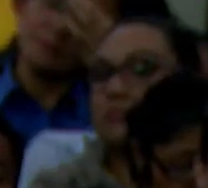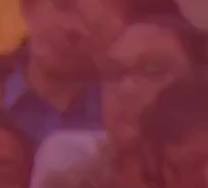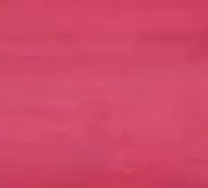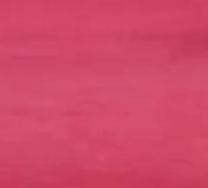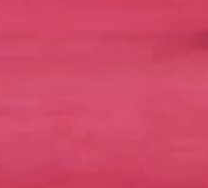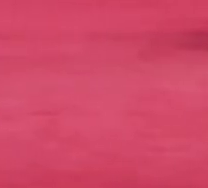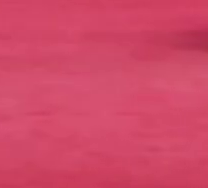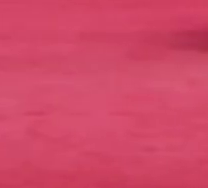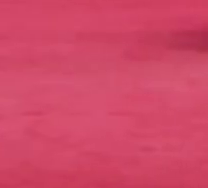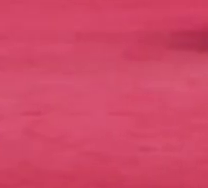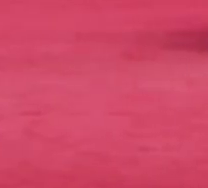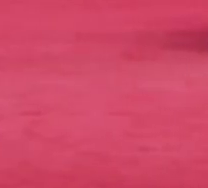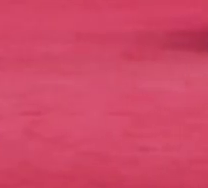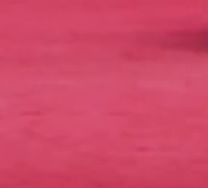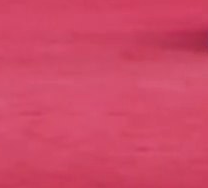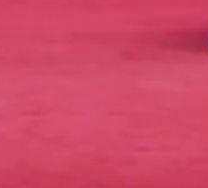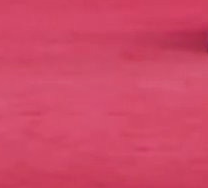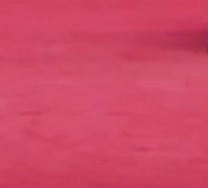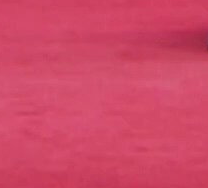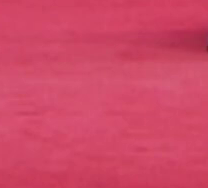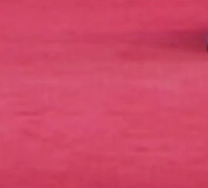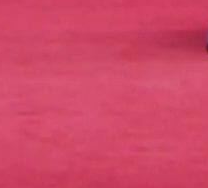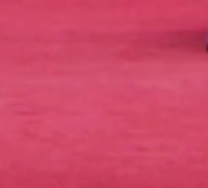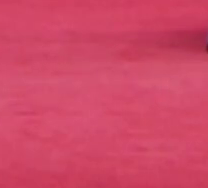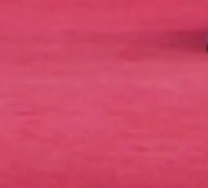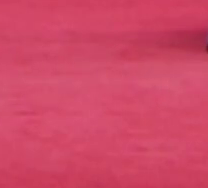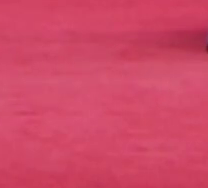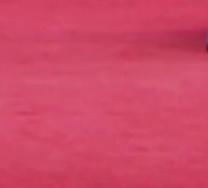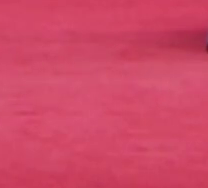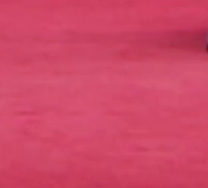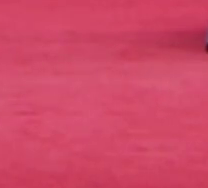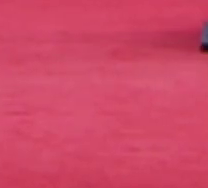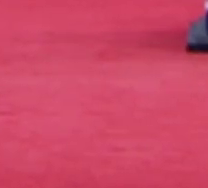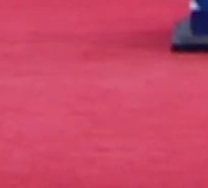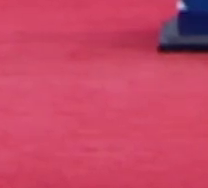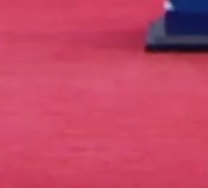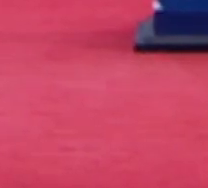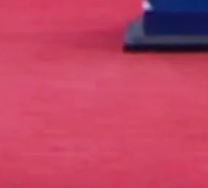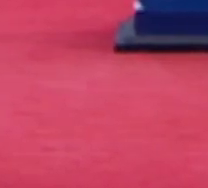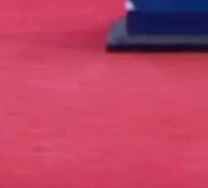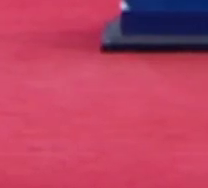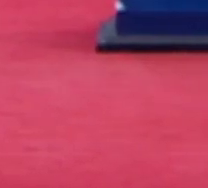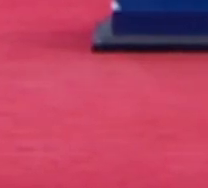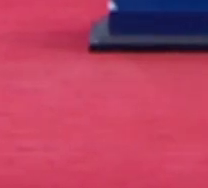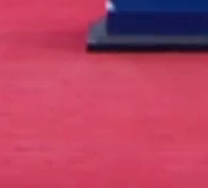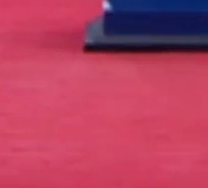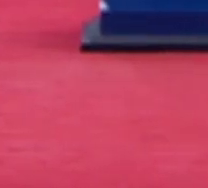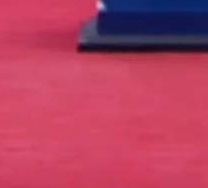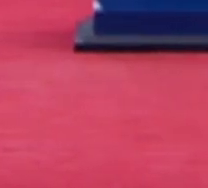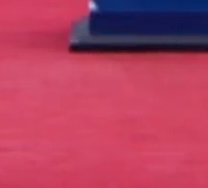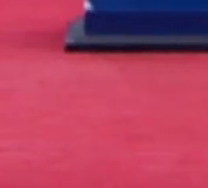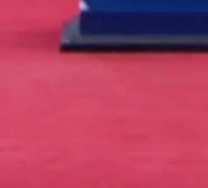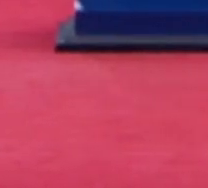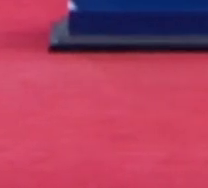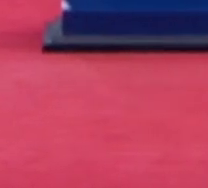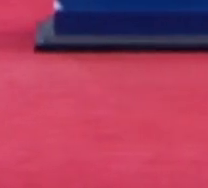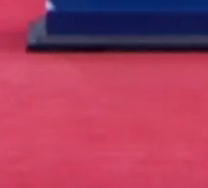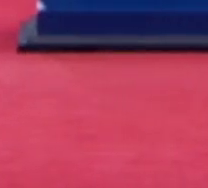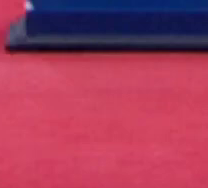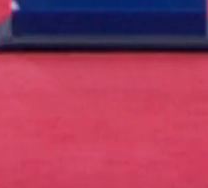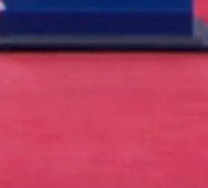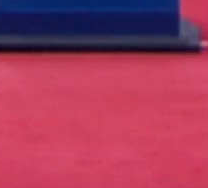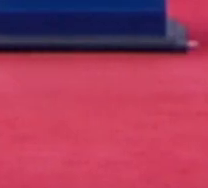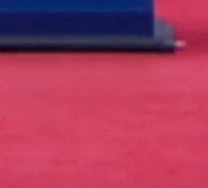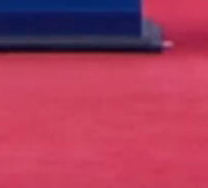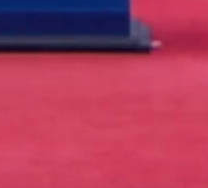vida muchas veces tiene dificultades y nos lleva a perder bendición. Y cuando